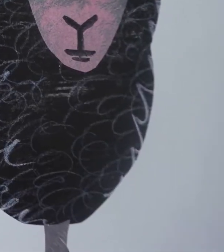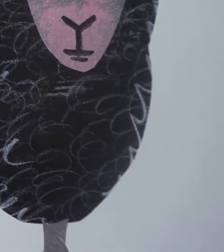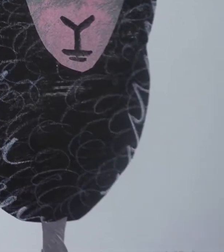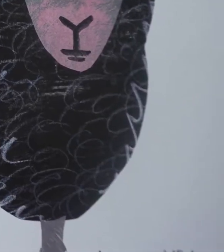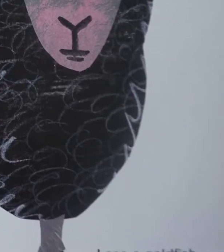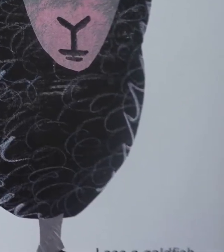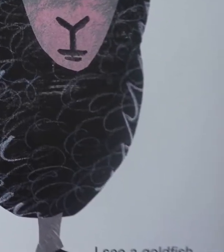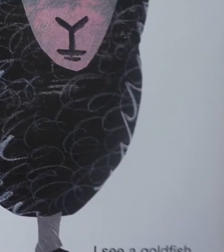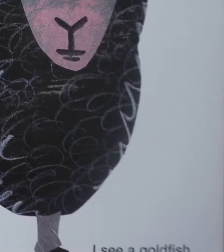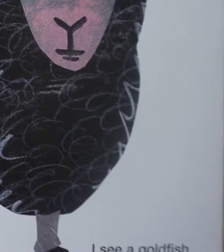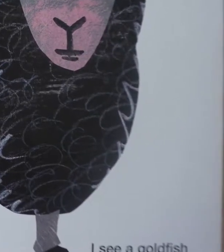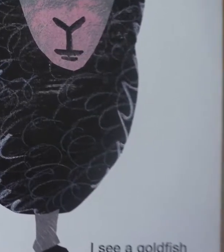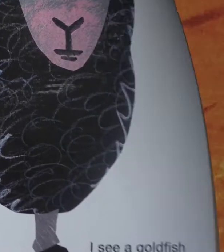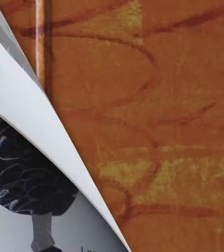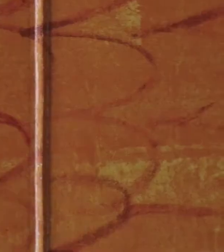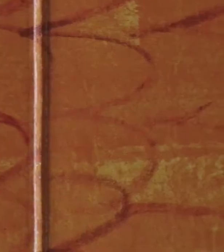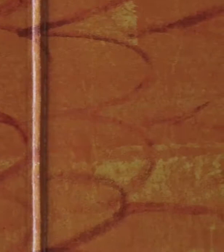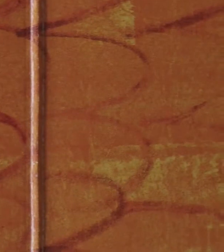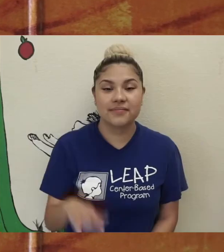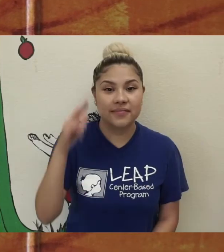mí.